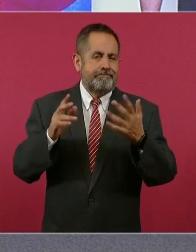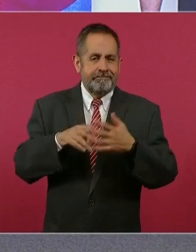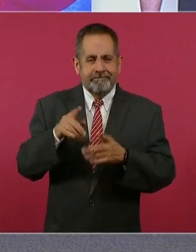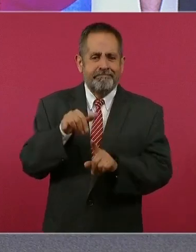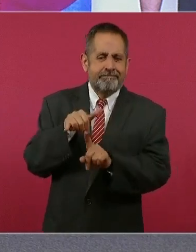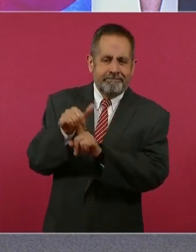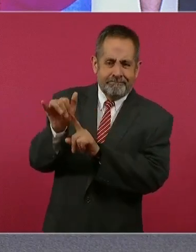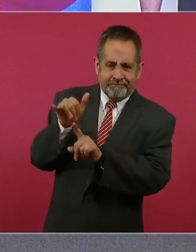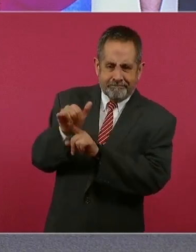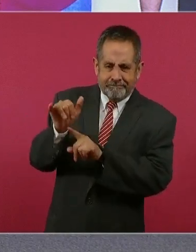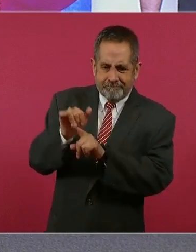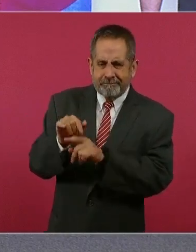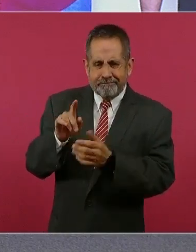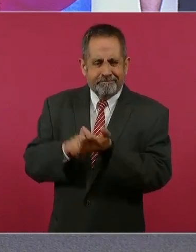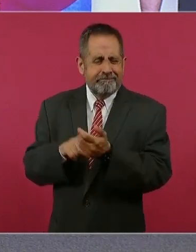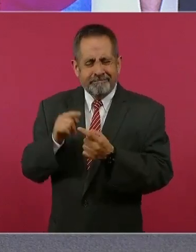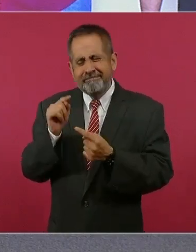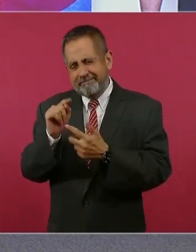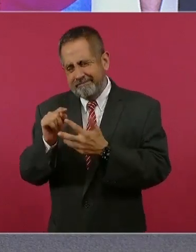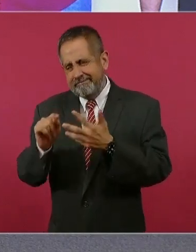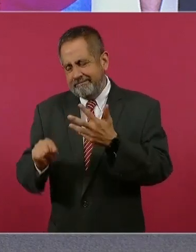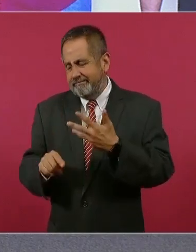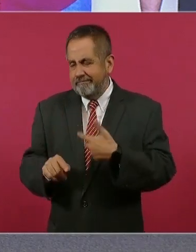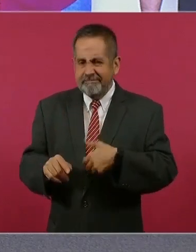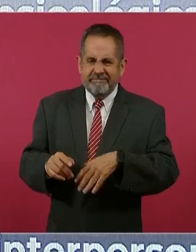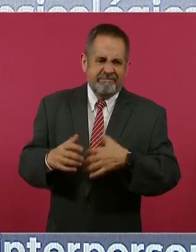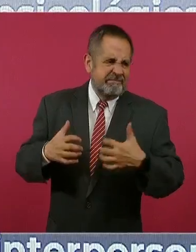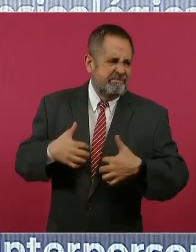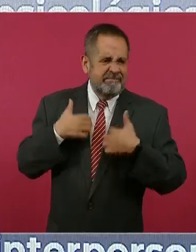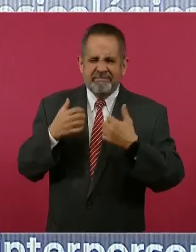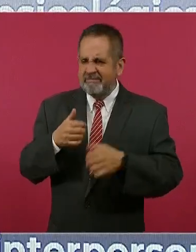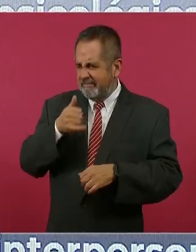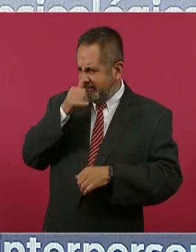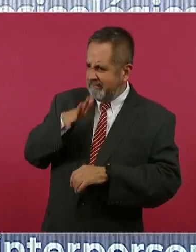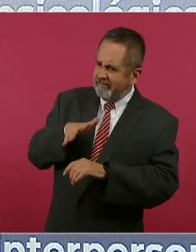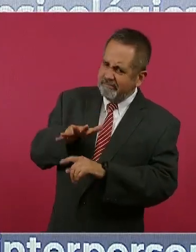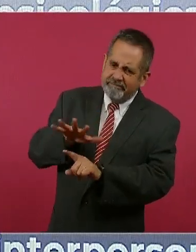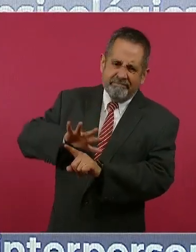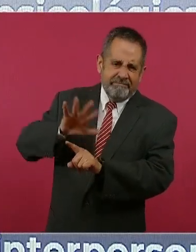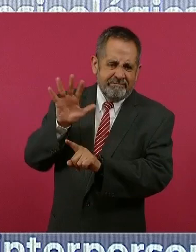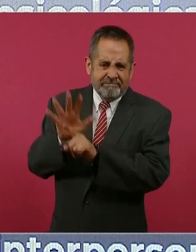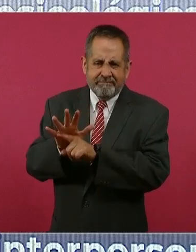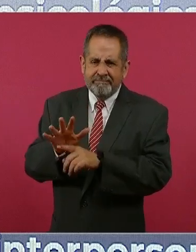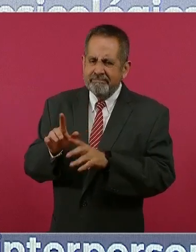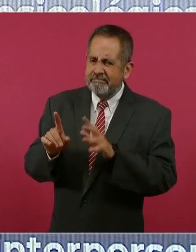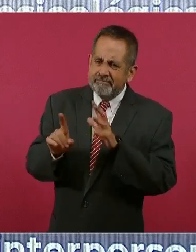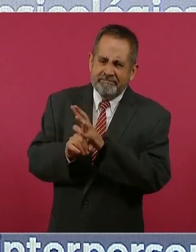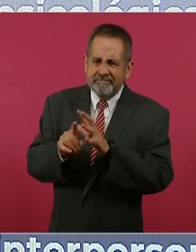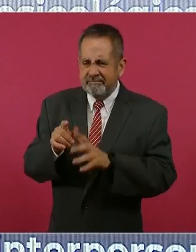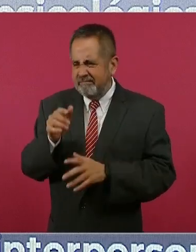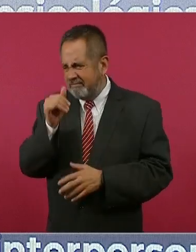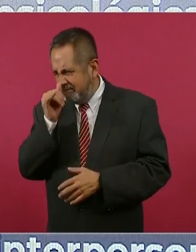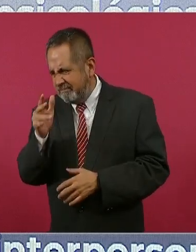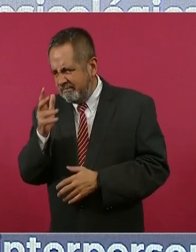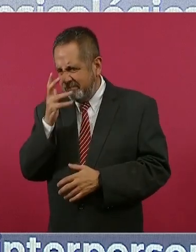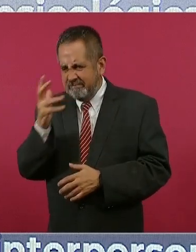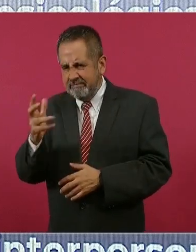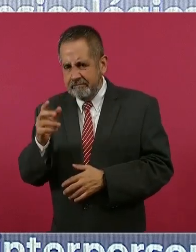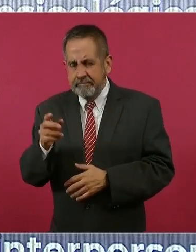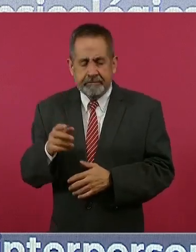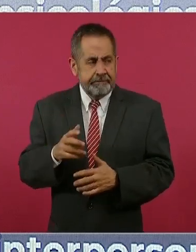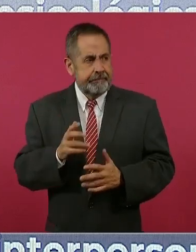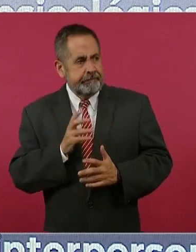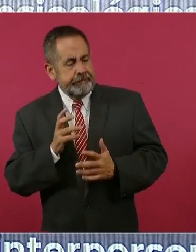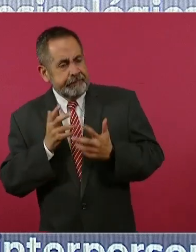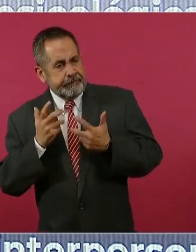famoso bullying y ese tipo de reacciones en donde colectivamente hay violencia hacia